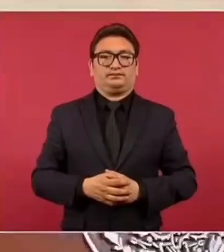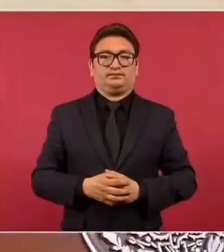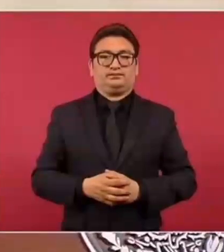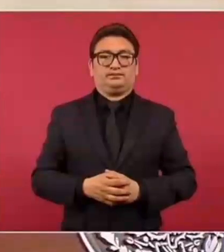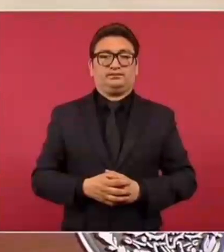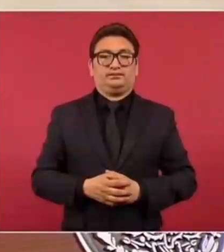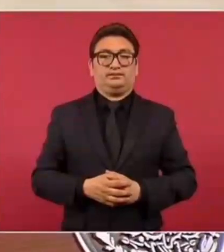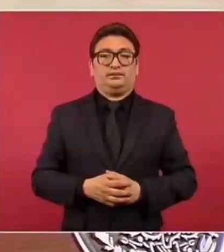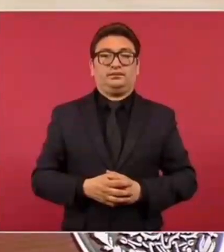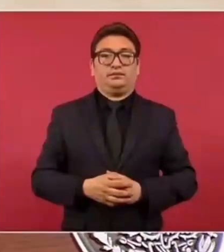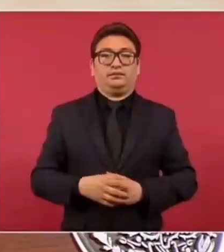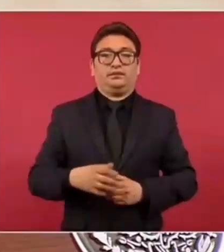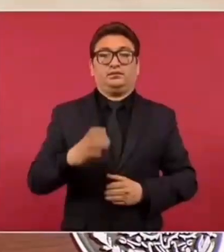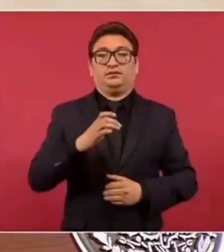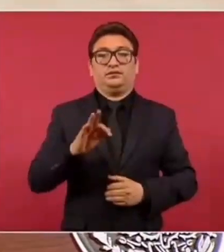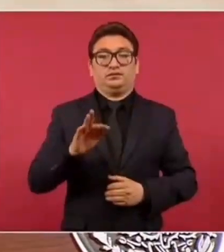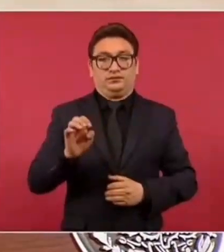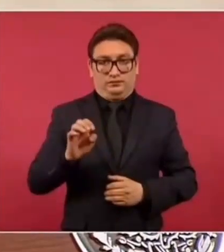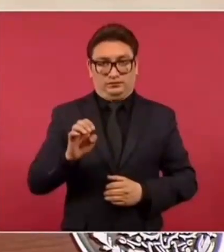la Comisión Federal de Electricidad.